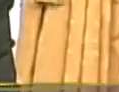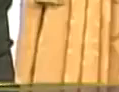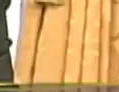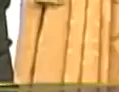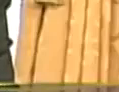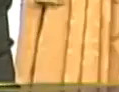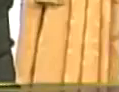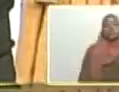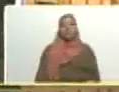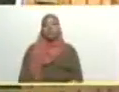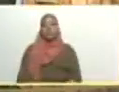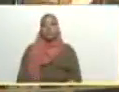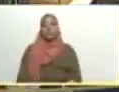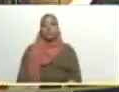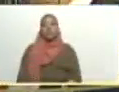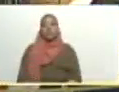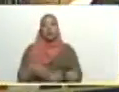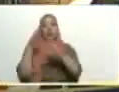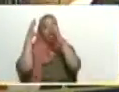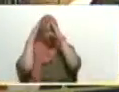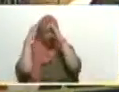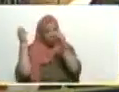la República Bolivariana de Venezuela,